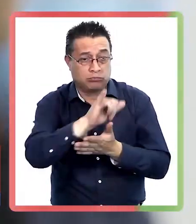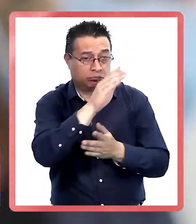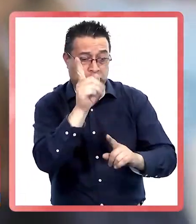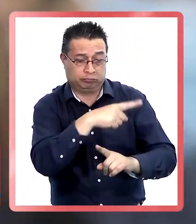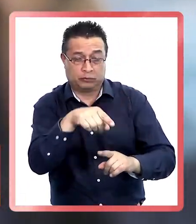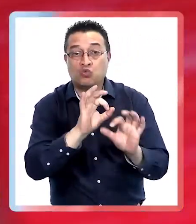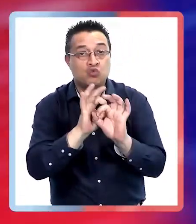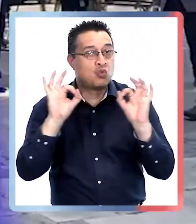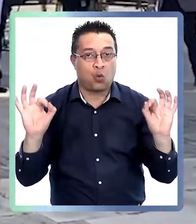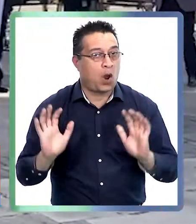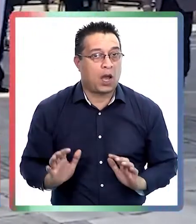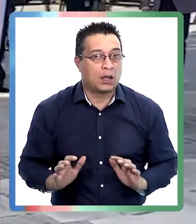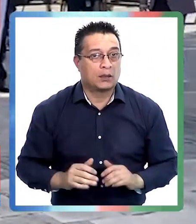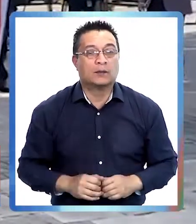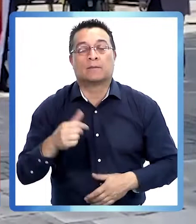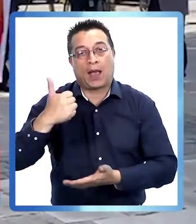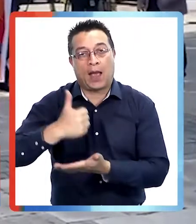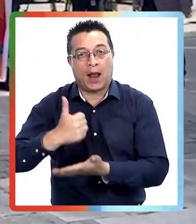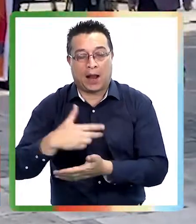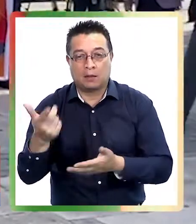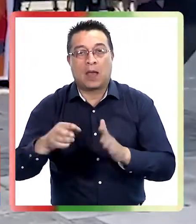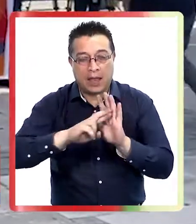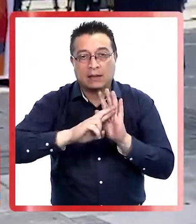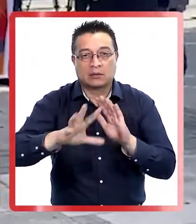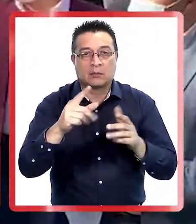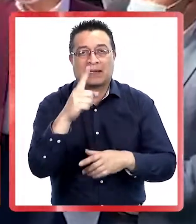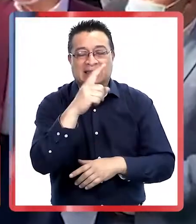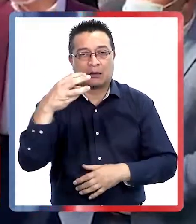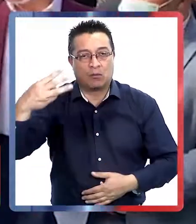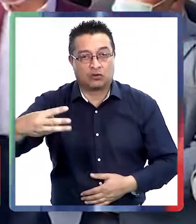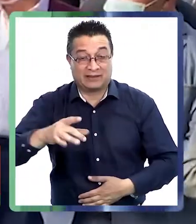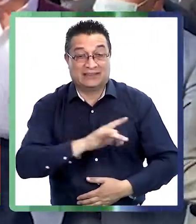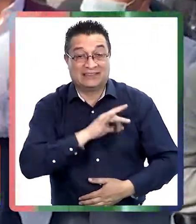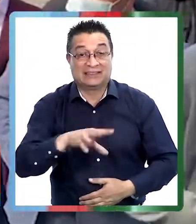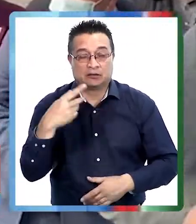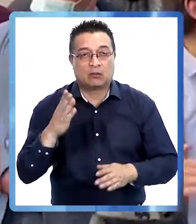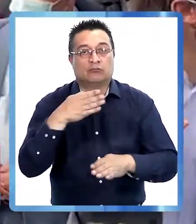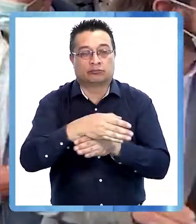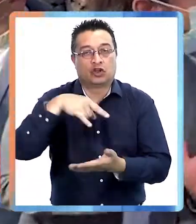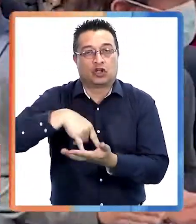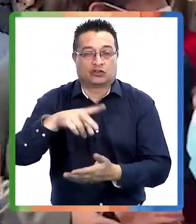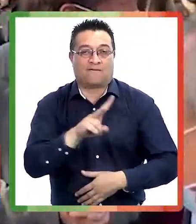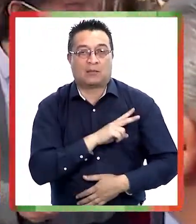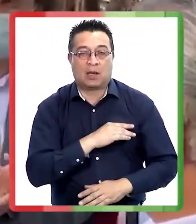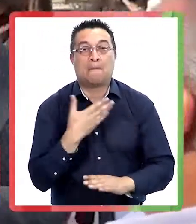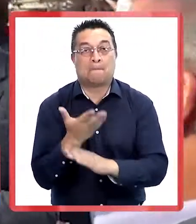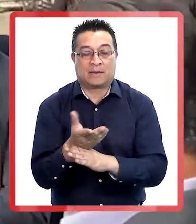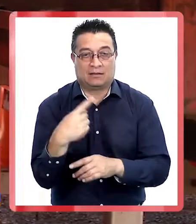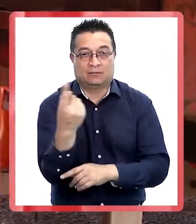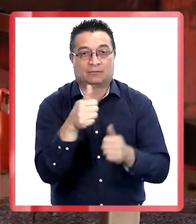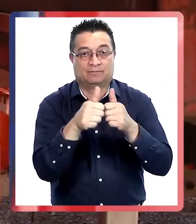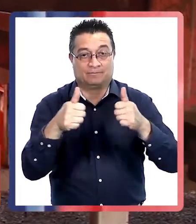de arraigo en su contra. Los alcaldes en representación de 100 municipios del país se instalaron en el Congreso en Valparaíso para pedirles